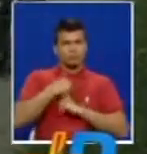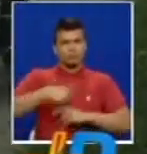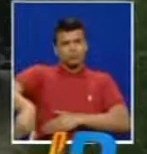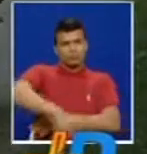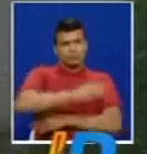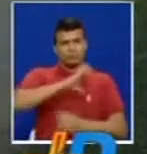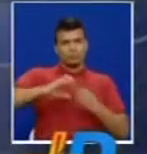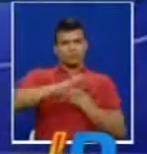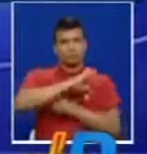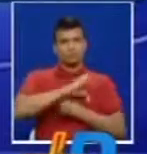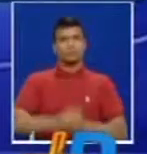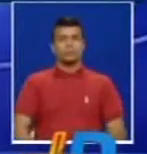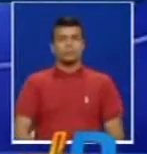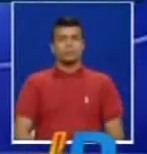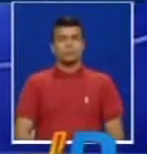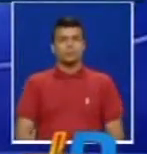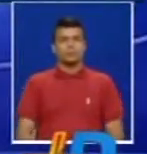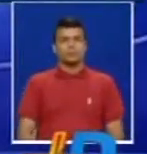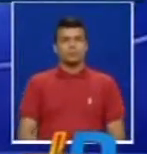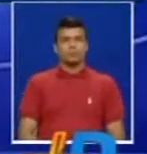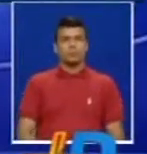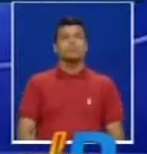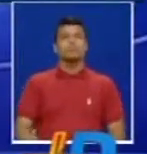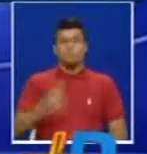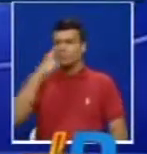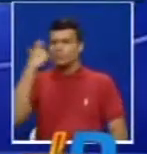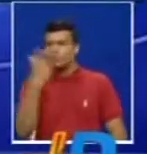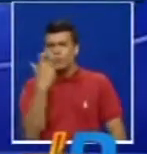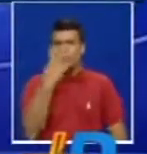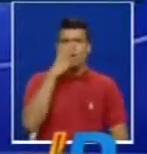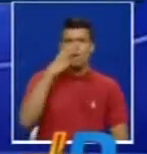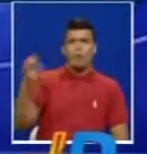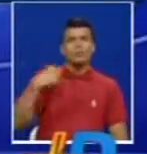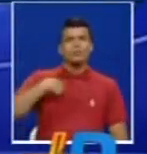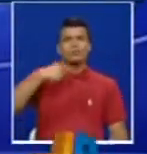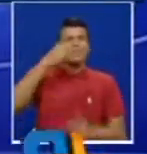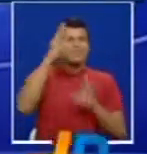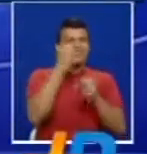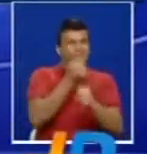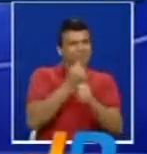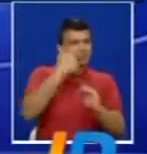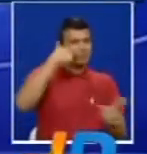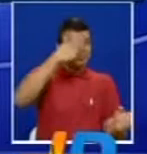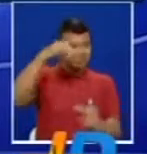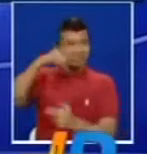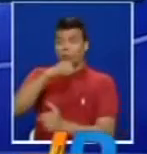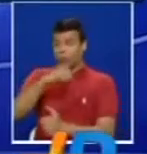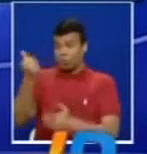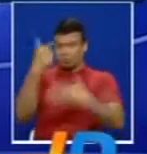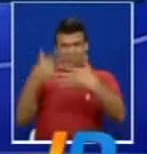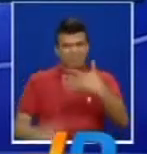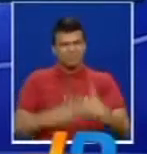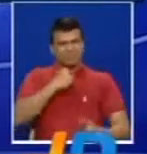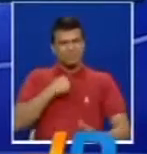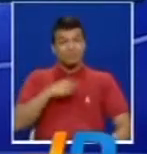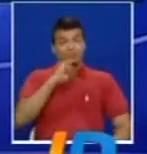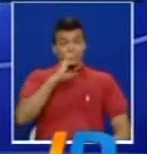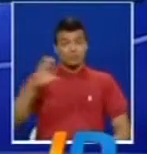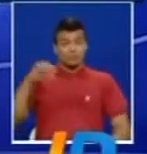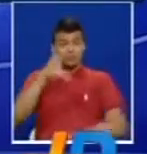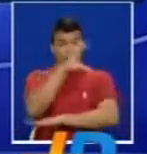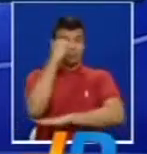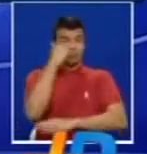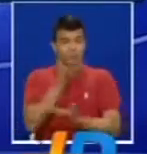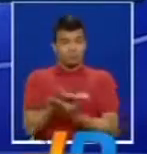de la ciudad. La infructuosa búsqueda de un joven recreacionista en Santander de Quilichao y otras noticias del occidente colombiano en